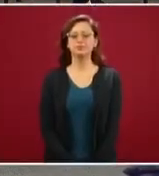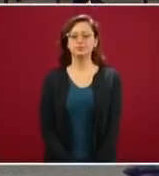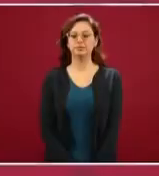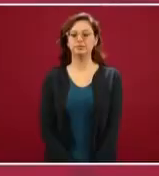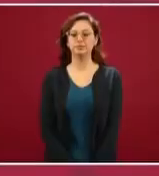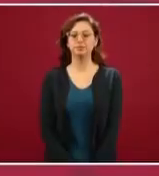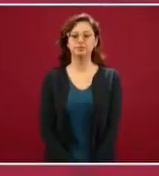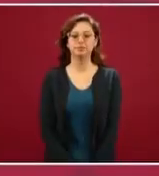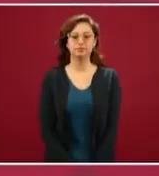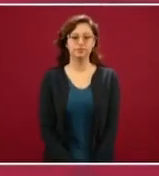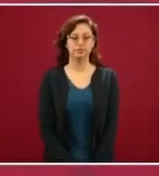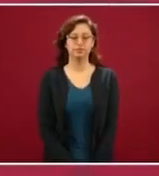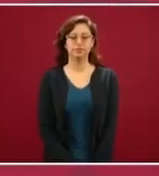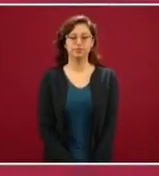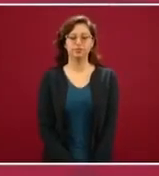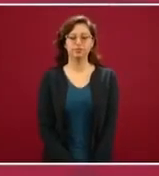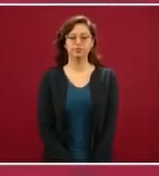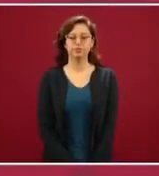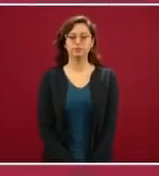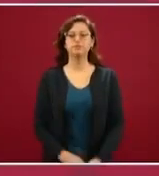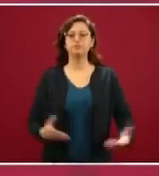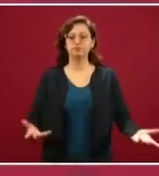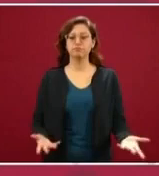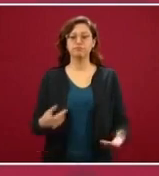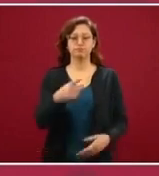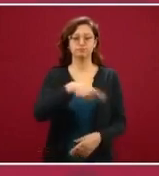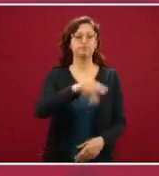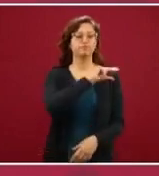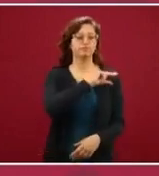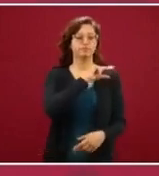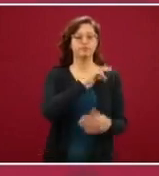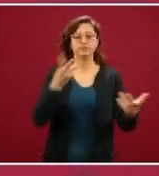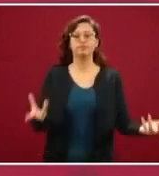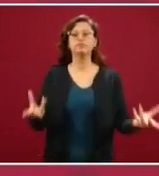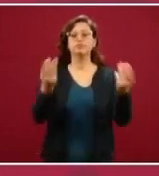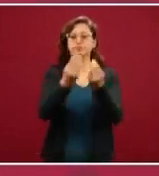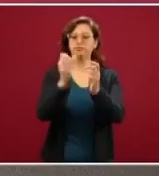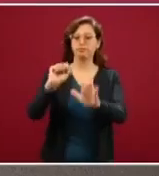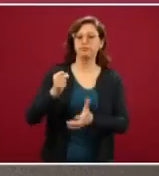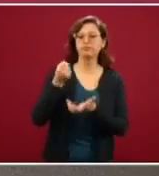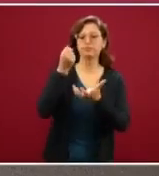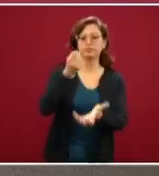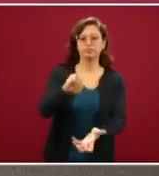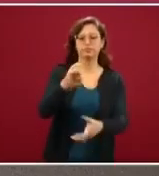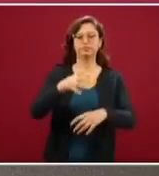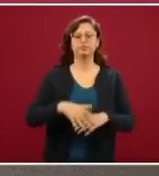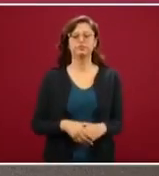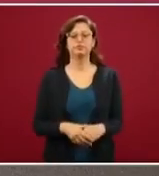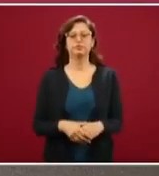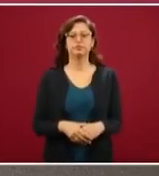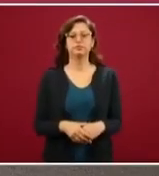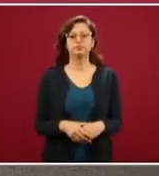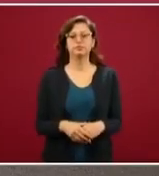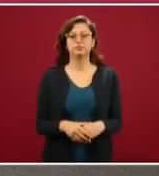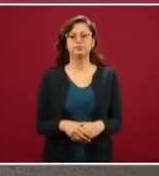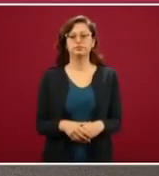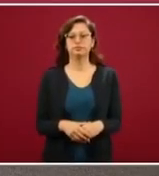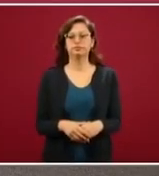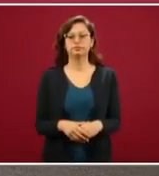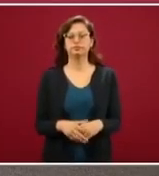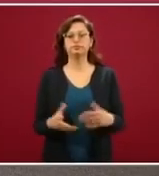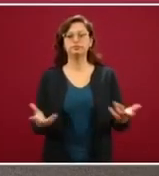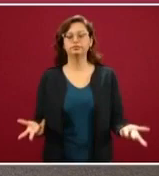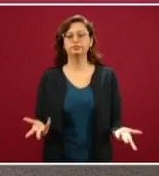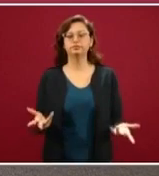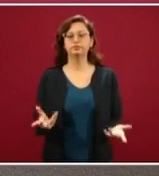de proyectos de inversión con la iniciativa privada. Lo que tú planteas de la